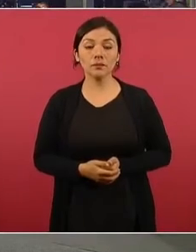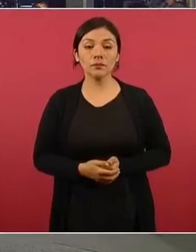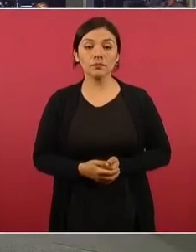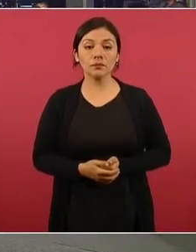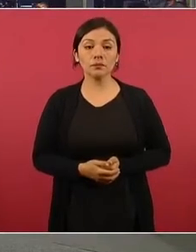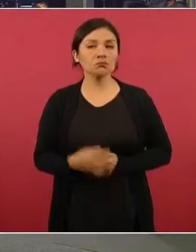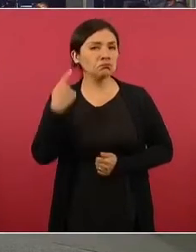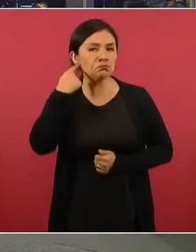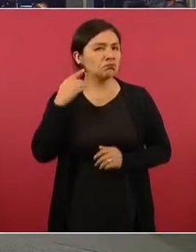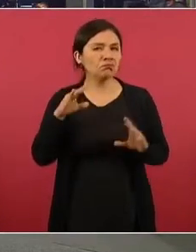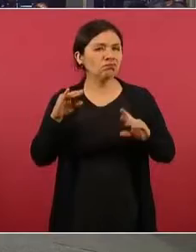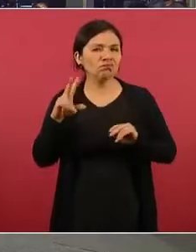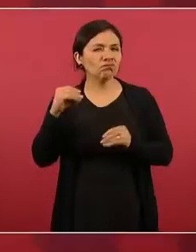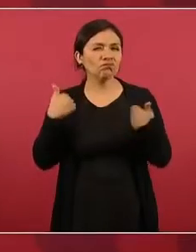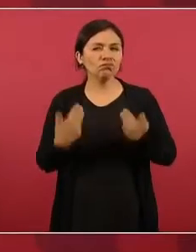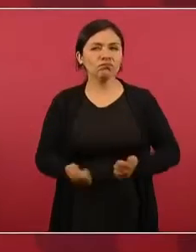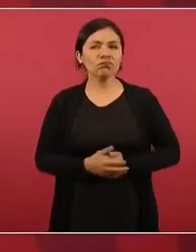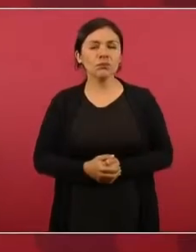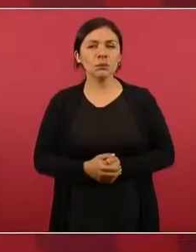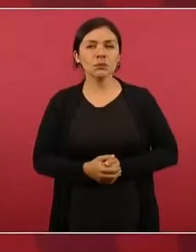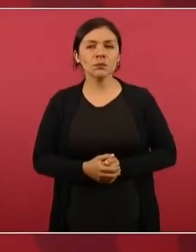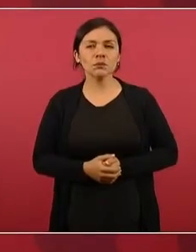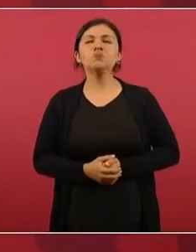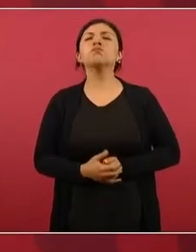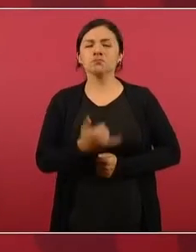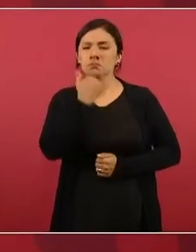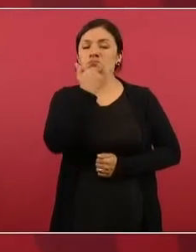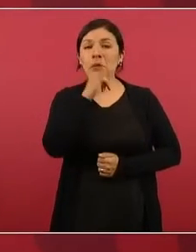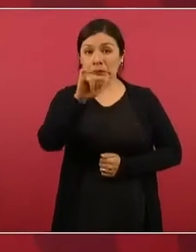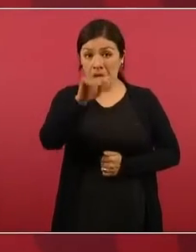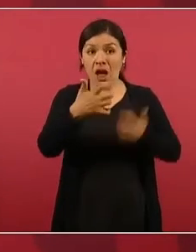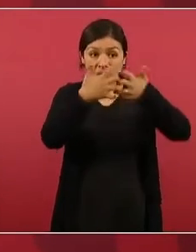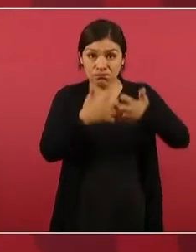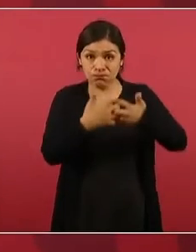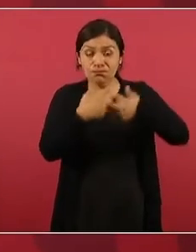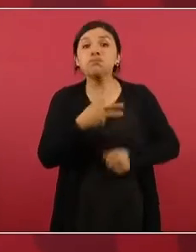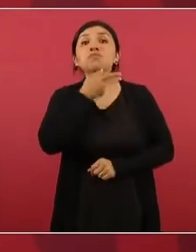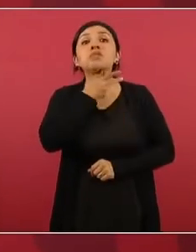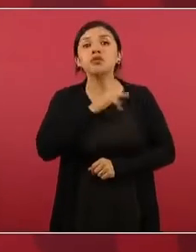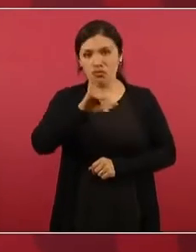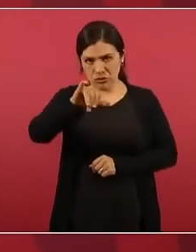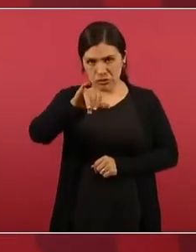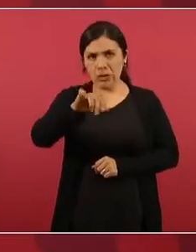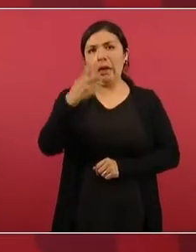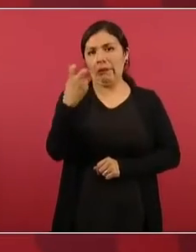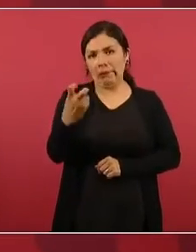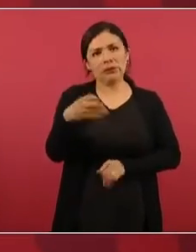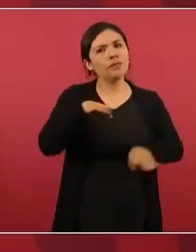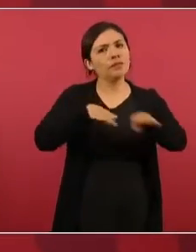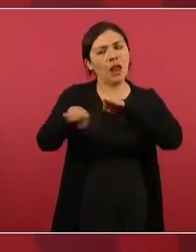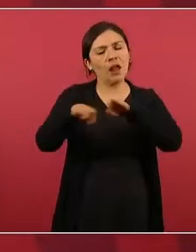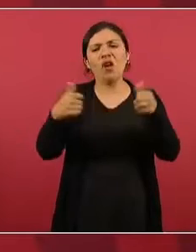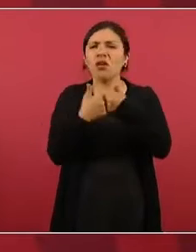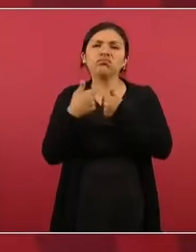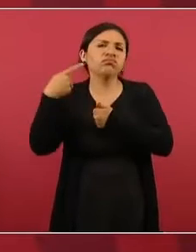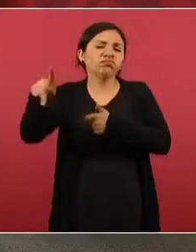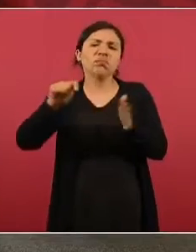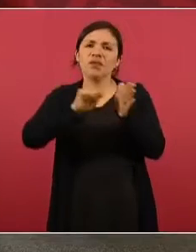No, creo que la de la refinería sí, ese es trabajo con los